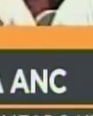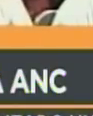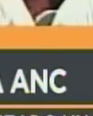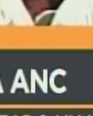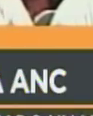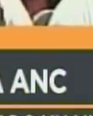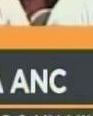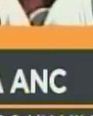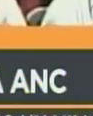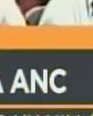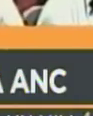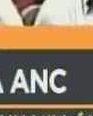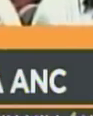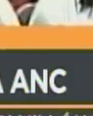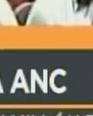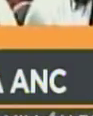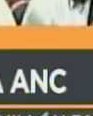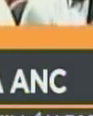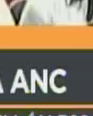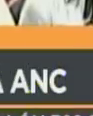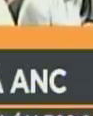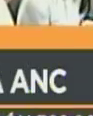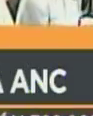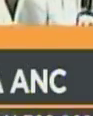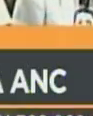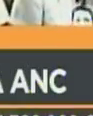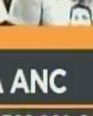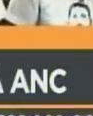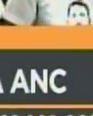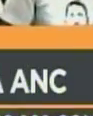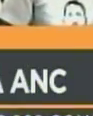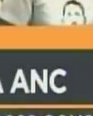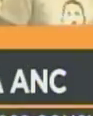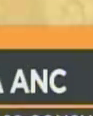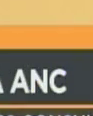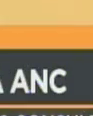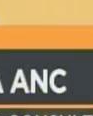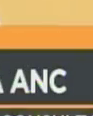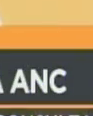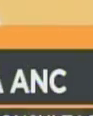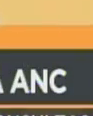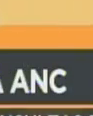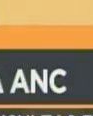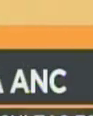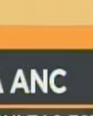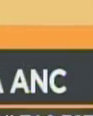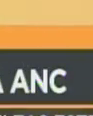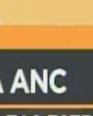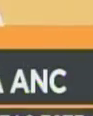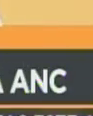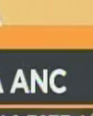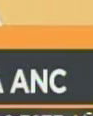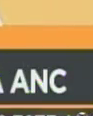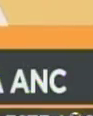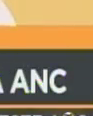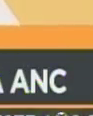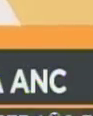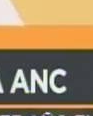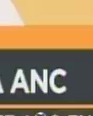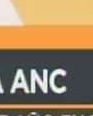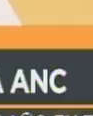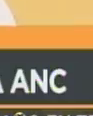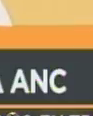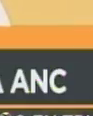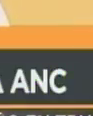que se hicieron constituyentistas gracias al mandato de nuestro pueblo. Después está un debate que tiene que ver con los temas centrales.